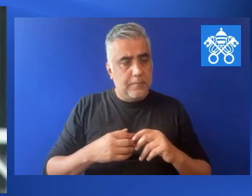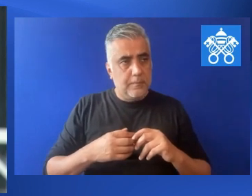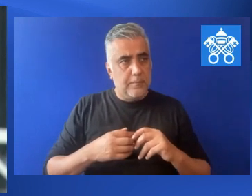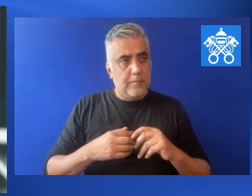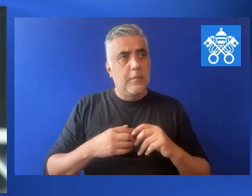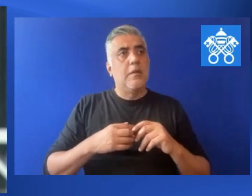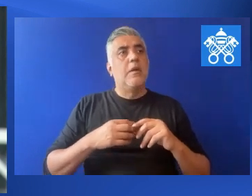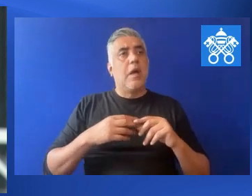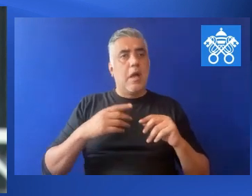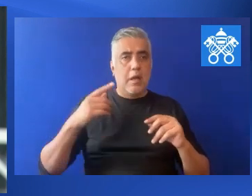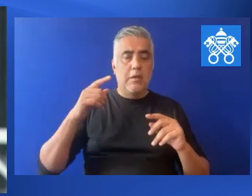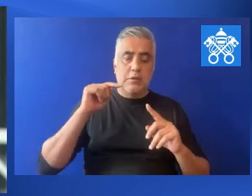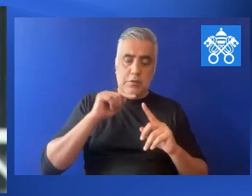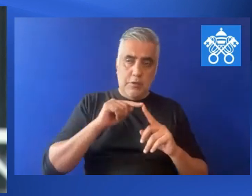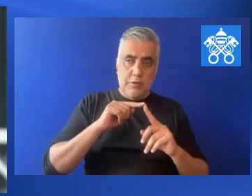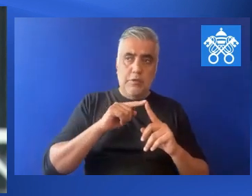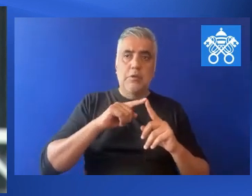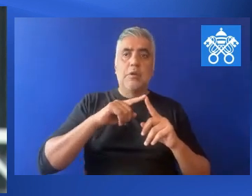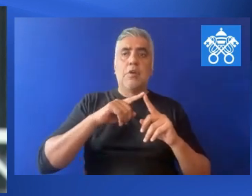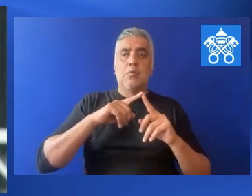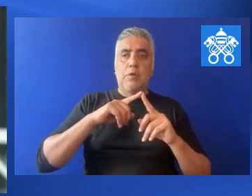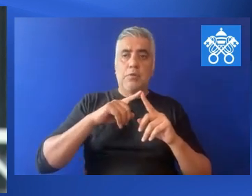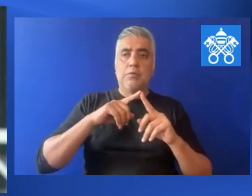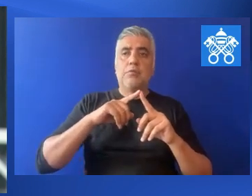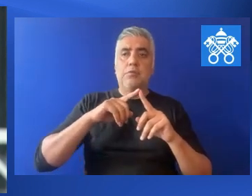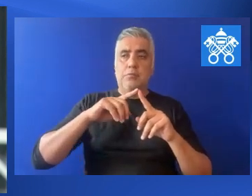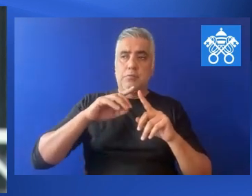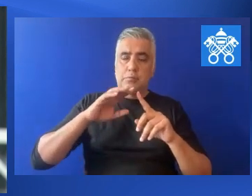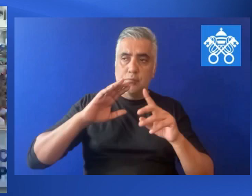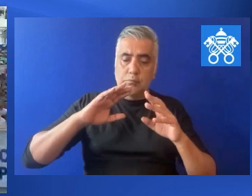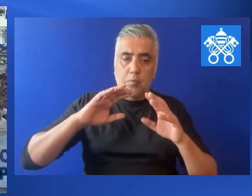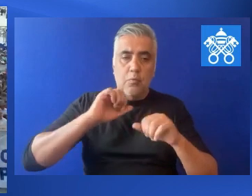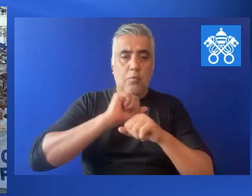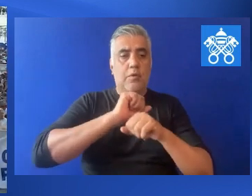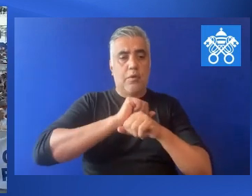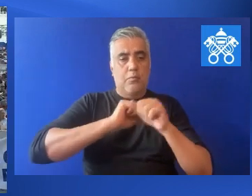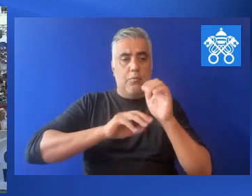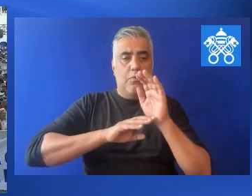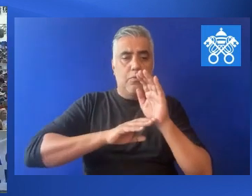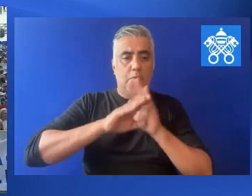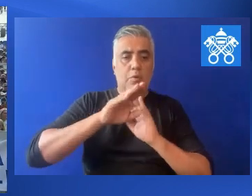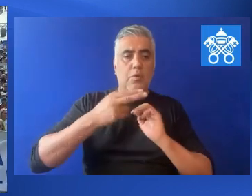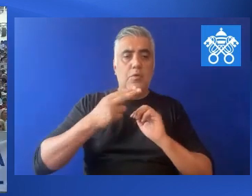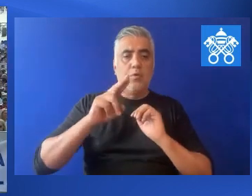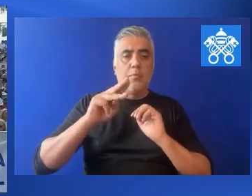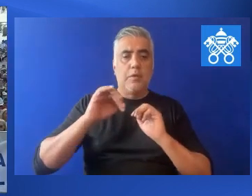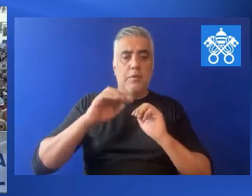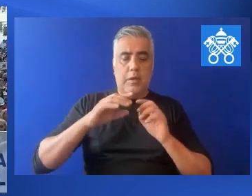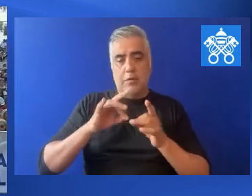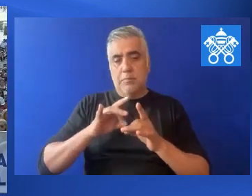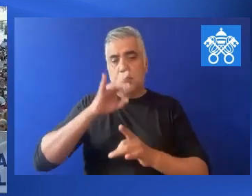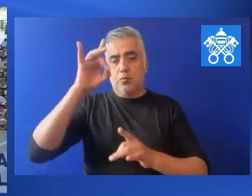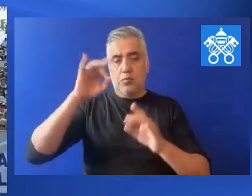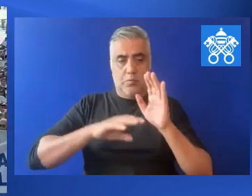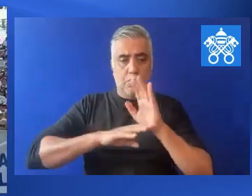Podemos decir que el apostolado que realizó María McClellan, basado principalmente en acompañar a las personas